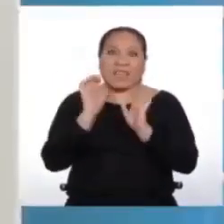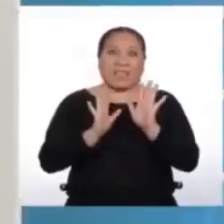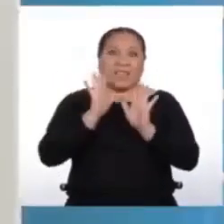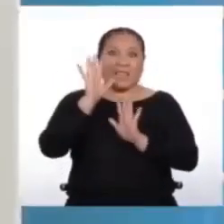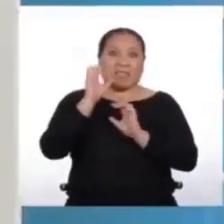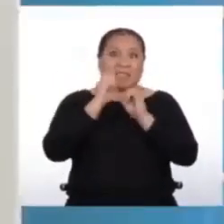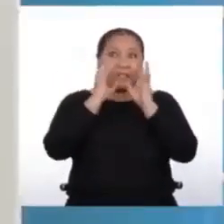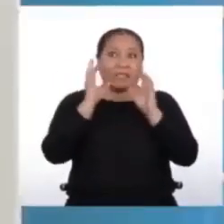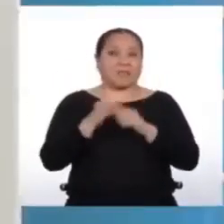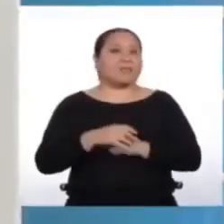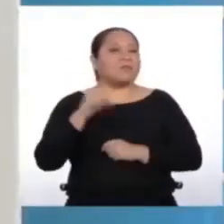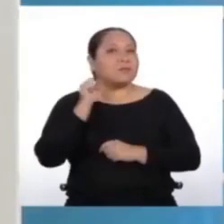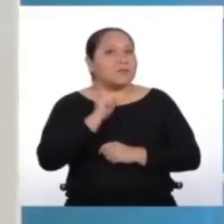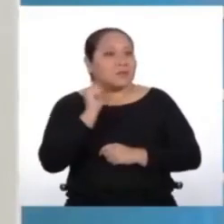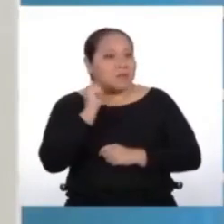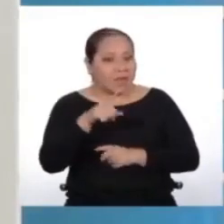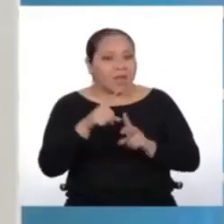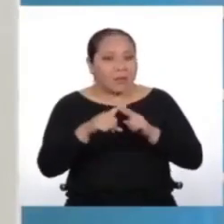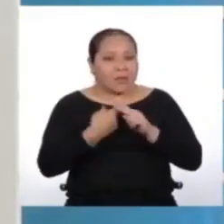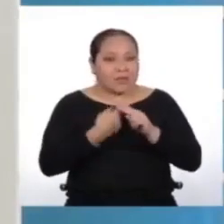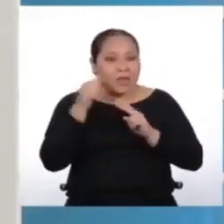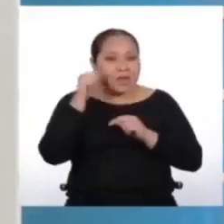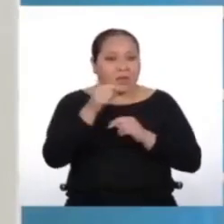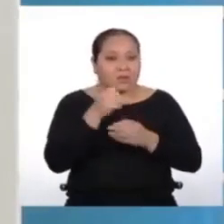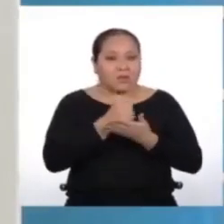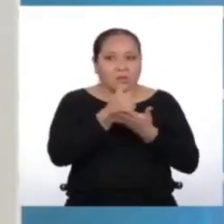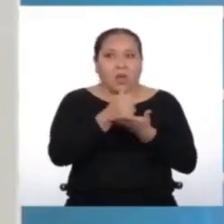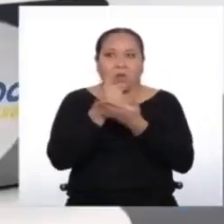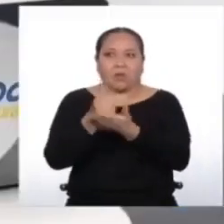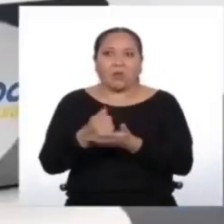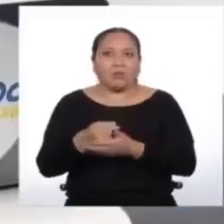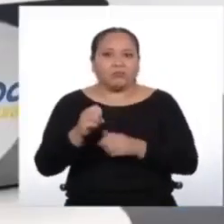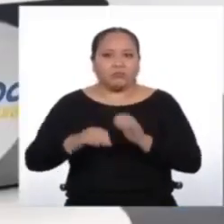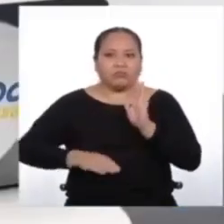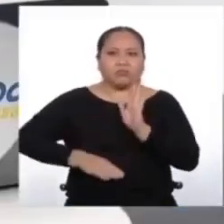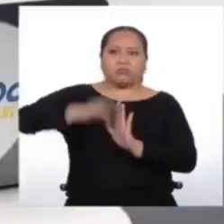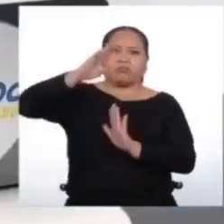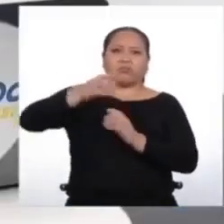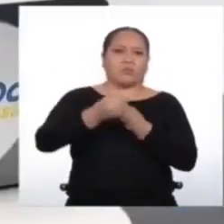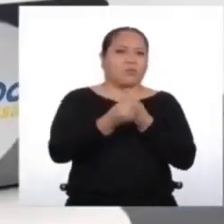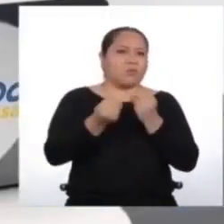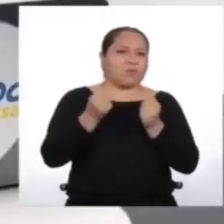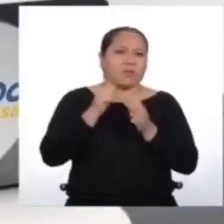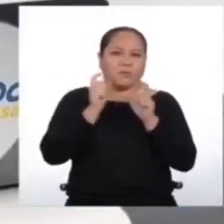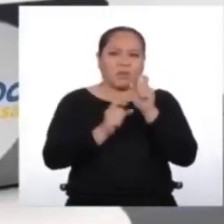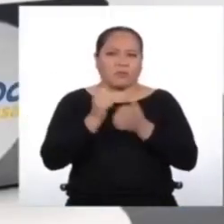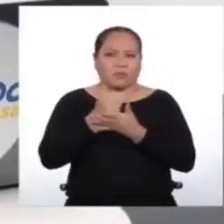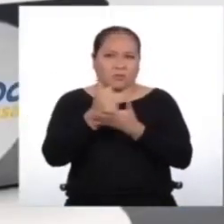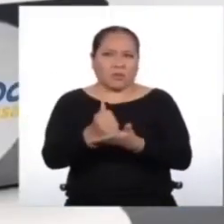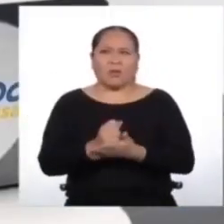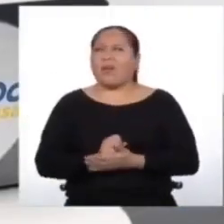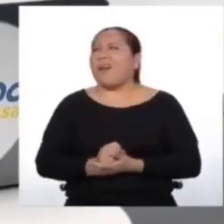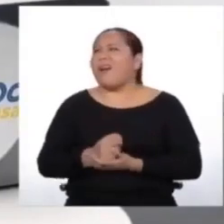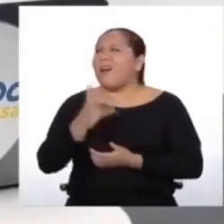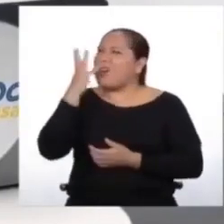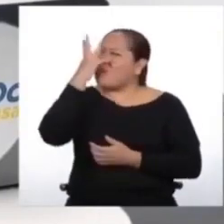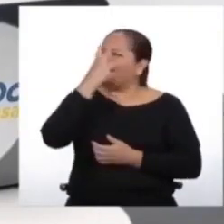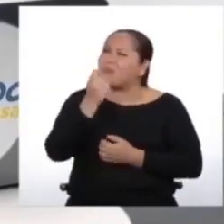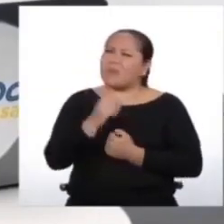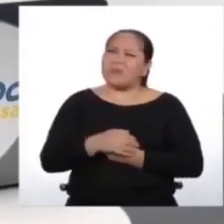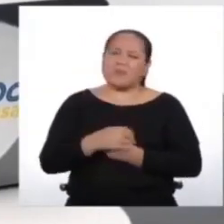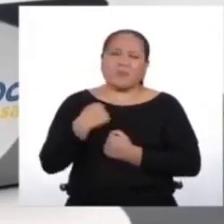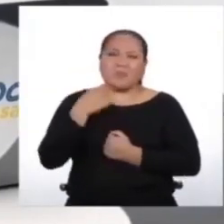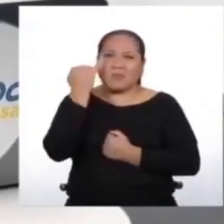Así es, hay que mover esa cadena como sea, porque tendría un impacto altísimo. ¡Qué lindo! No me imaginaba algo